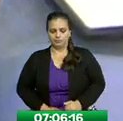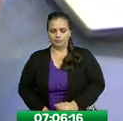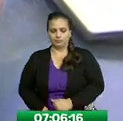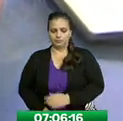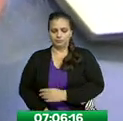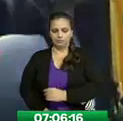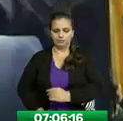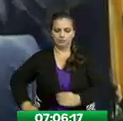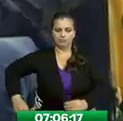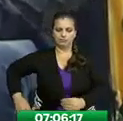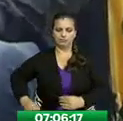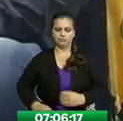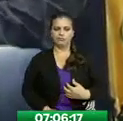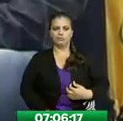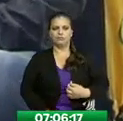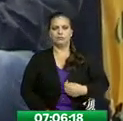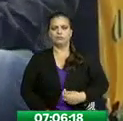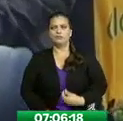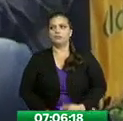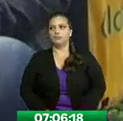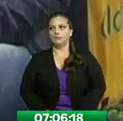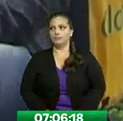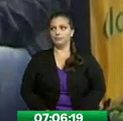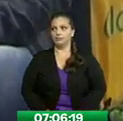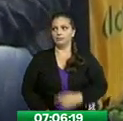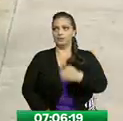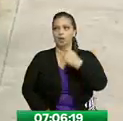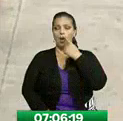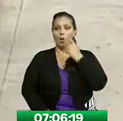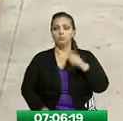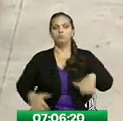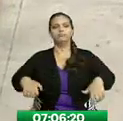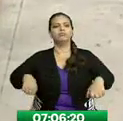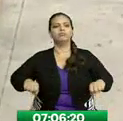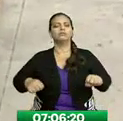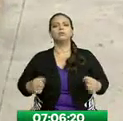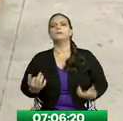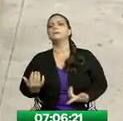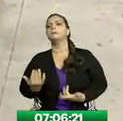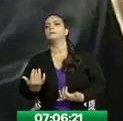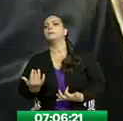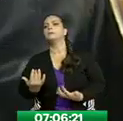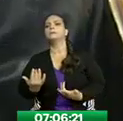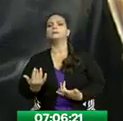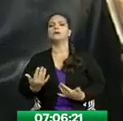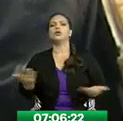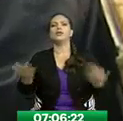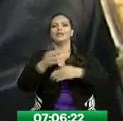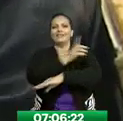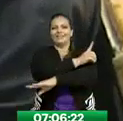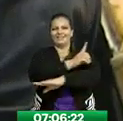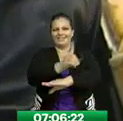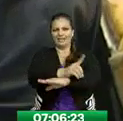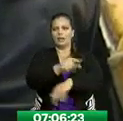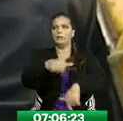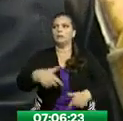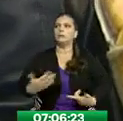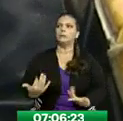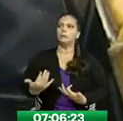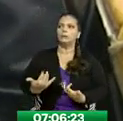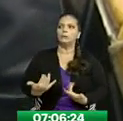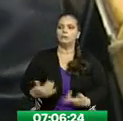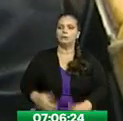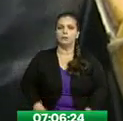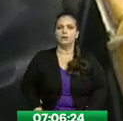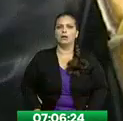Aguardaba un pedido en una de las veras de la avenida León Febres Cordero, en Vía Daule. Oscar Arce perdió su trabajo